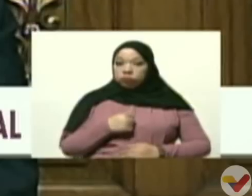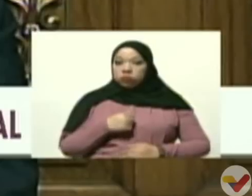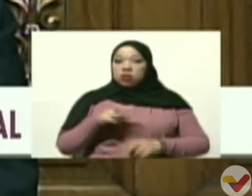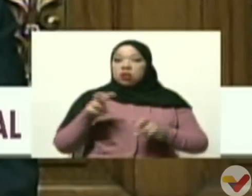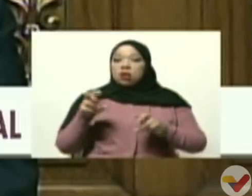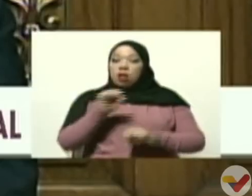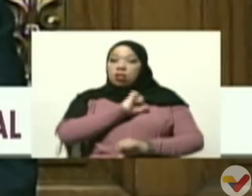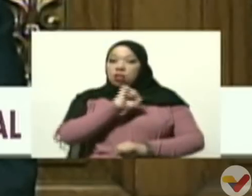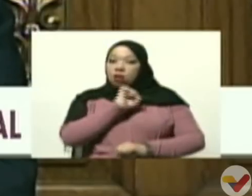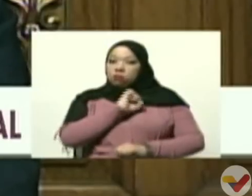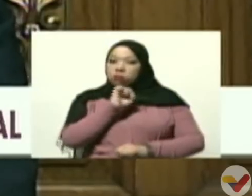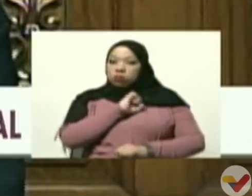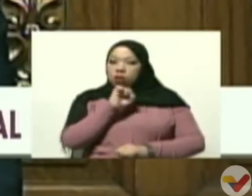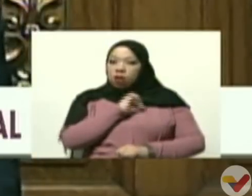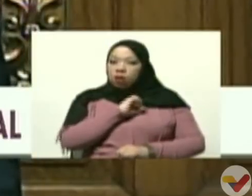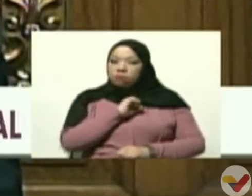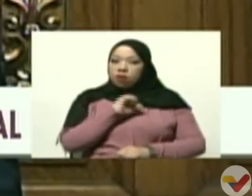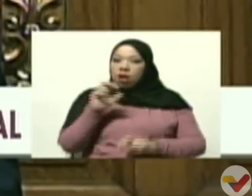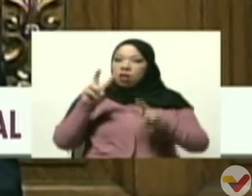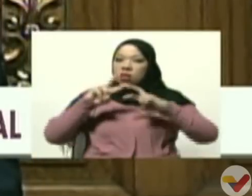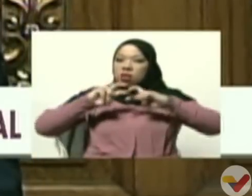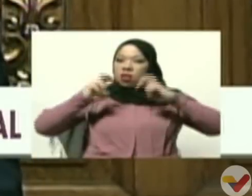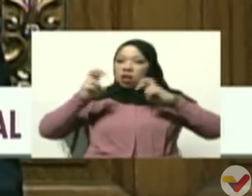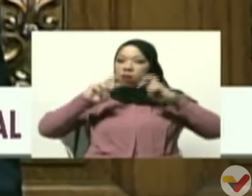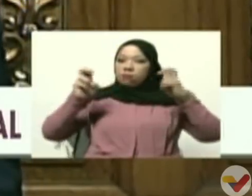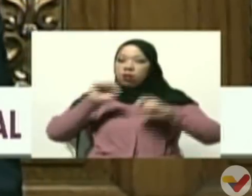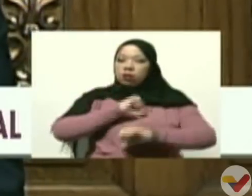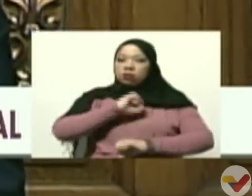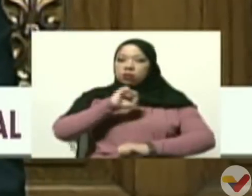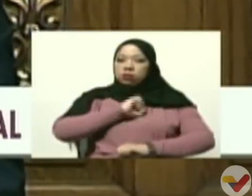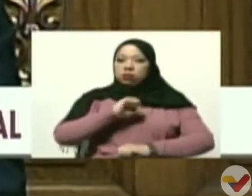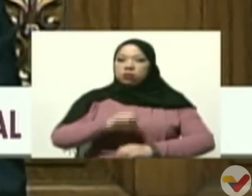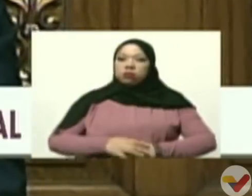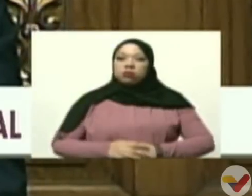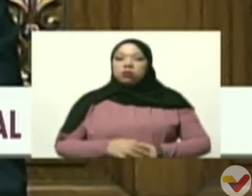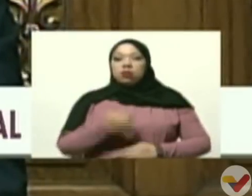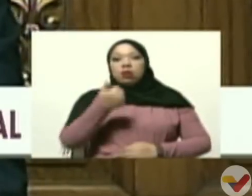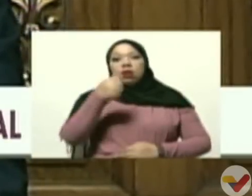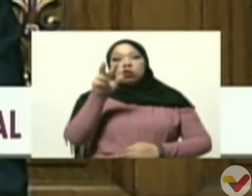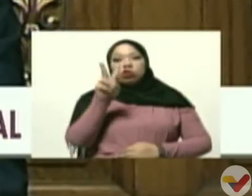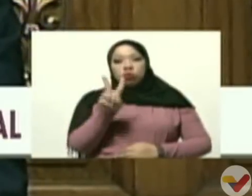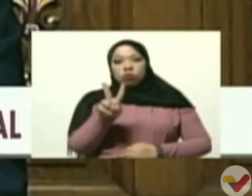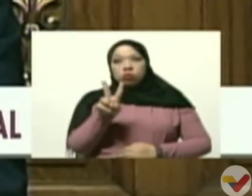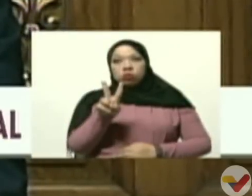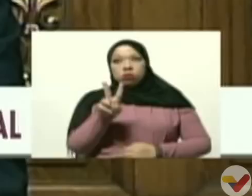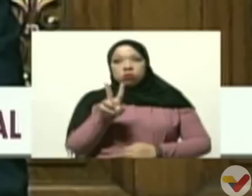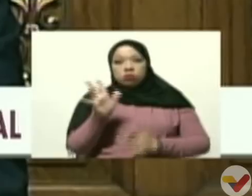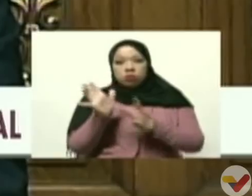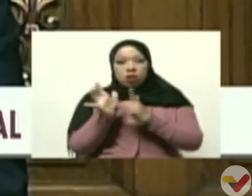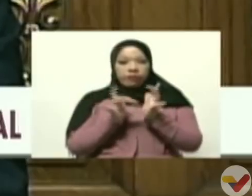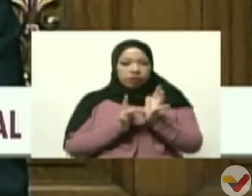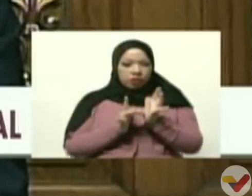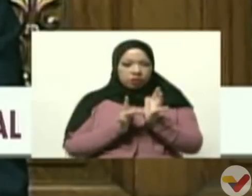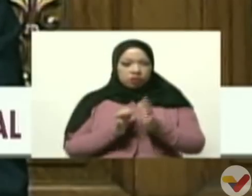temores sobre este tema. El día 12 de abril